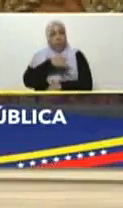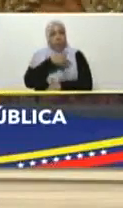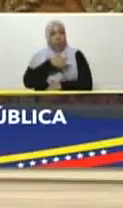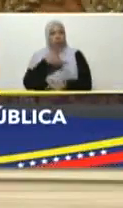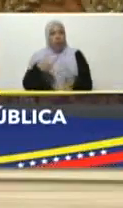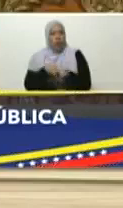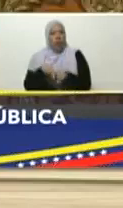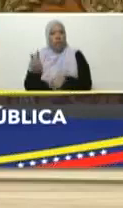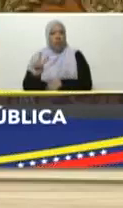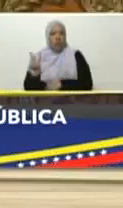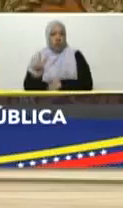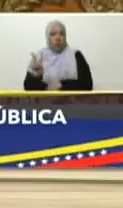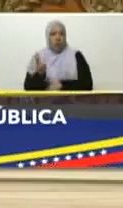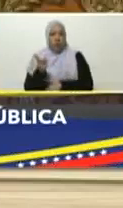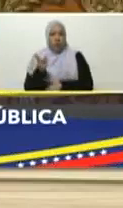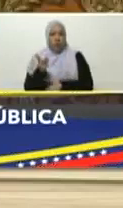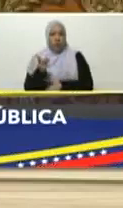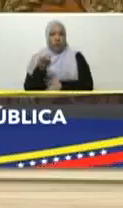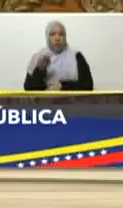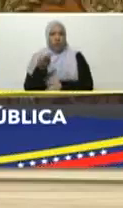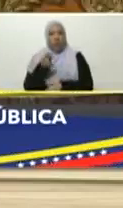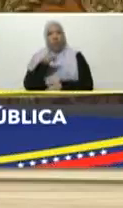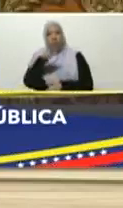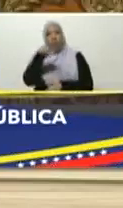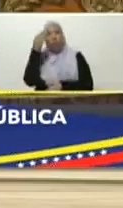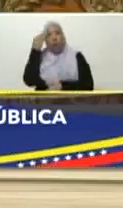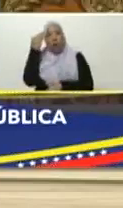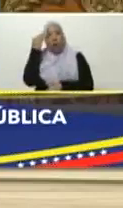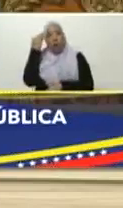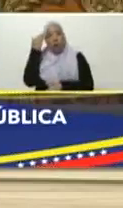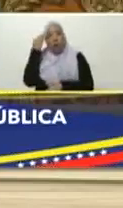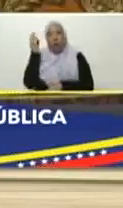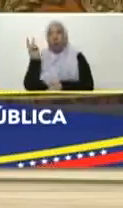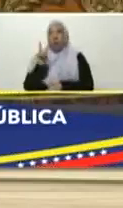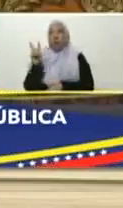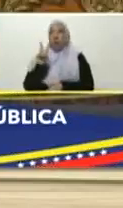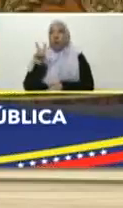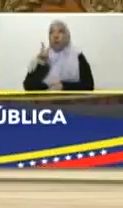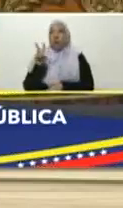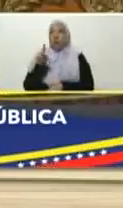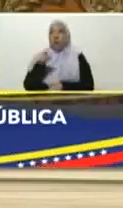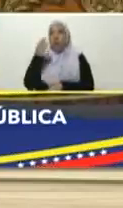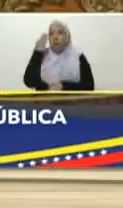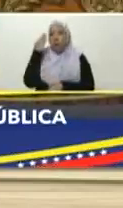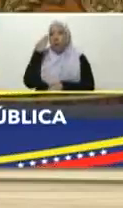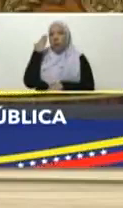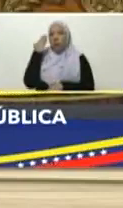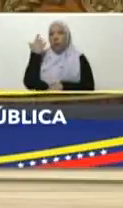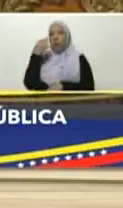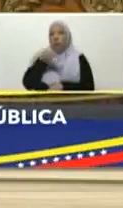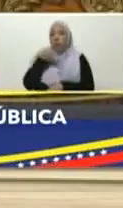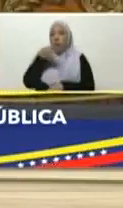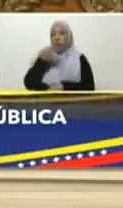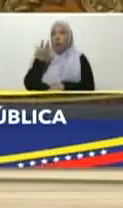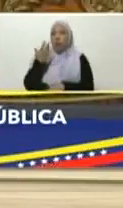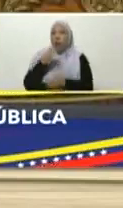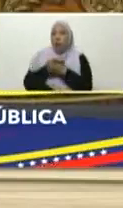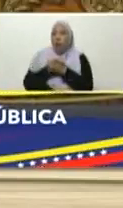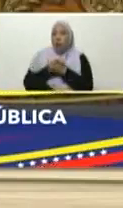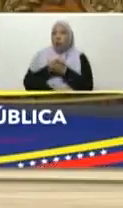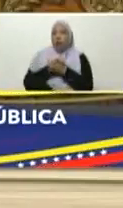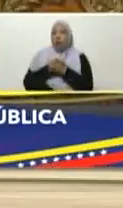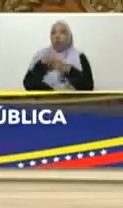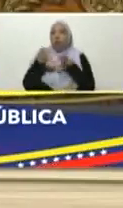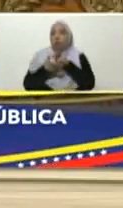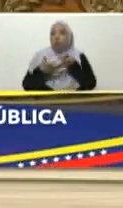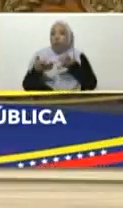Venezuela, porque como muchos saben, o tal vez en Venezuela no muchos lo saben, que siempre hemos tenido este